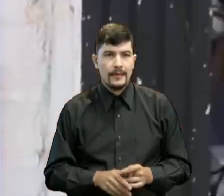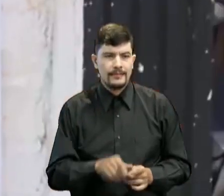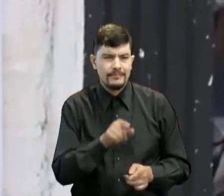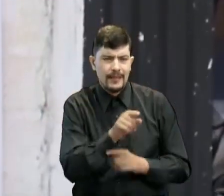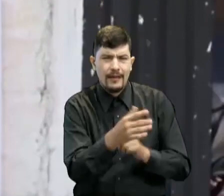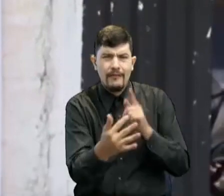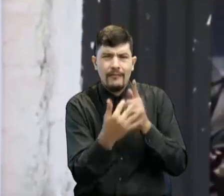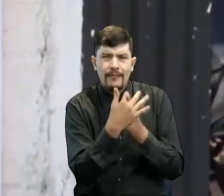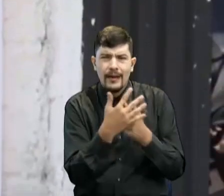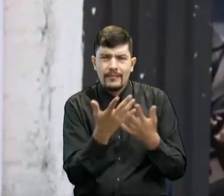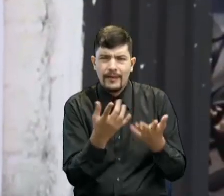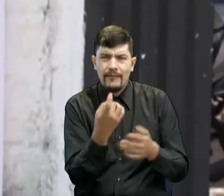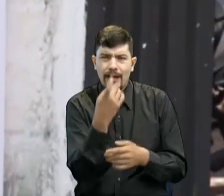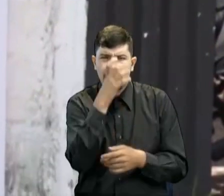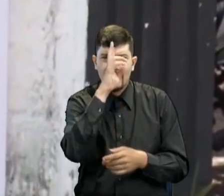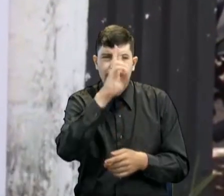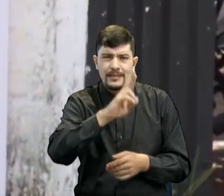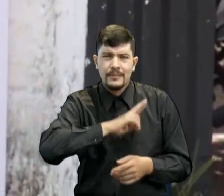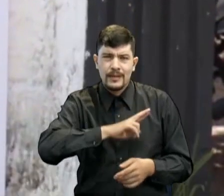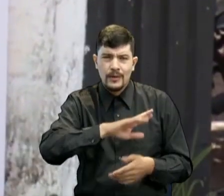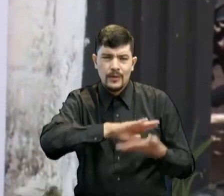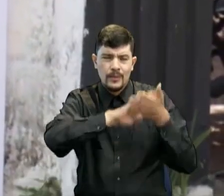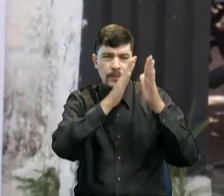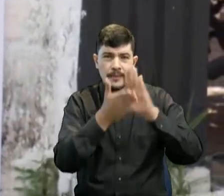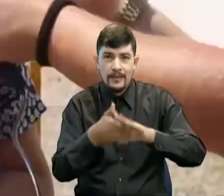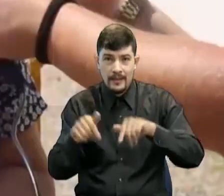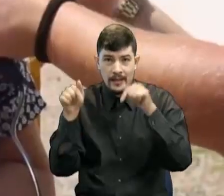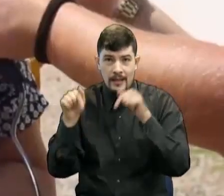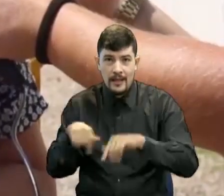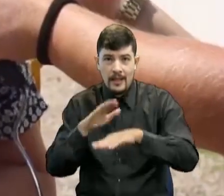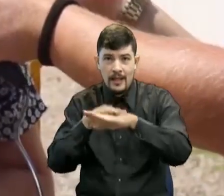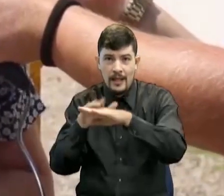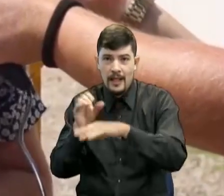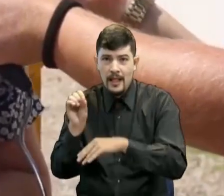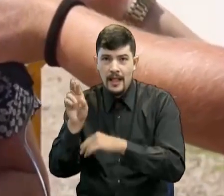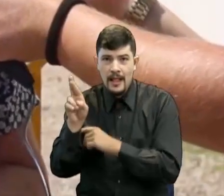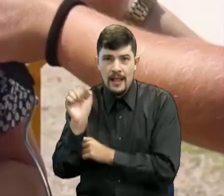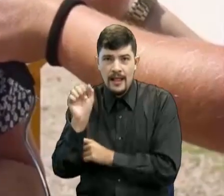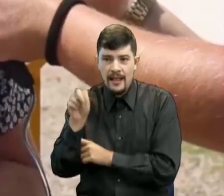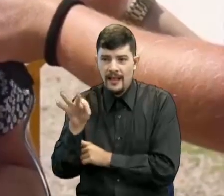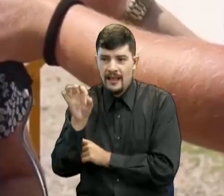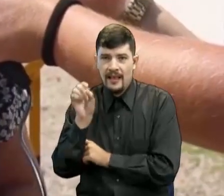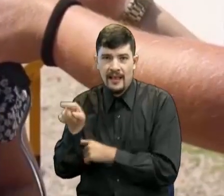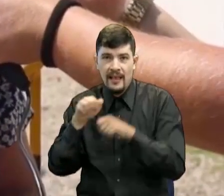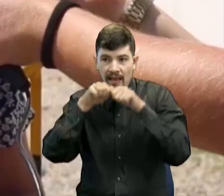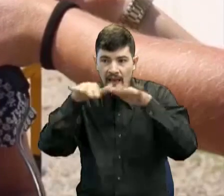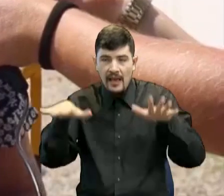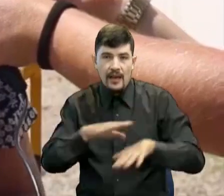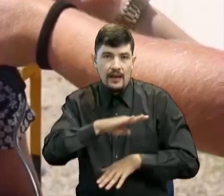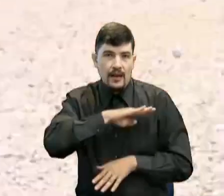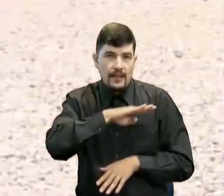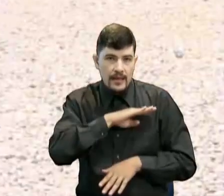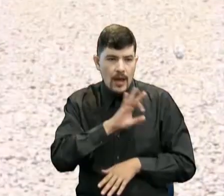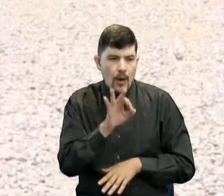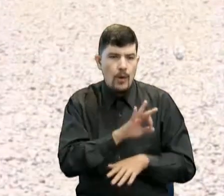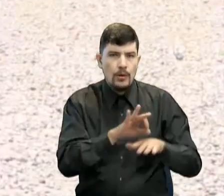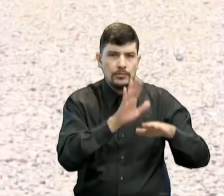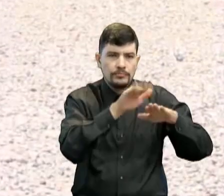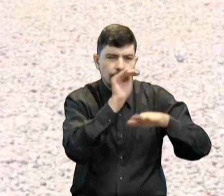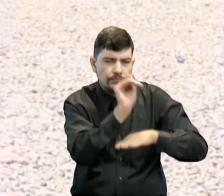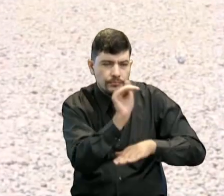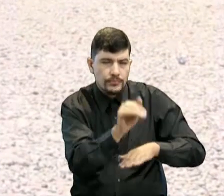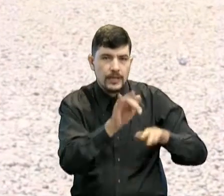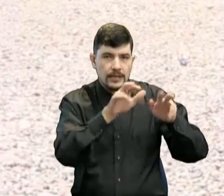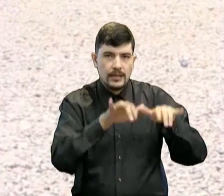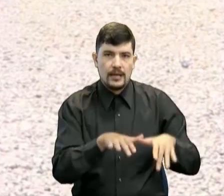comunidad. Aquí hacemos el llamado a ornato público, a la alcaldía, a la Secretaría de Salud como tal, para